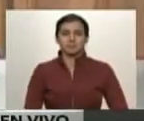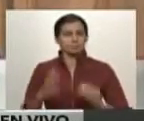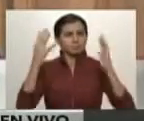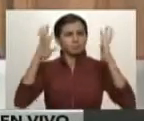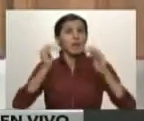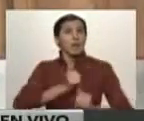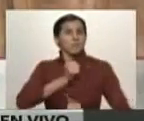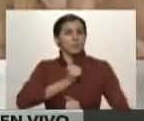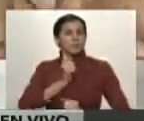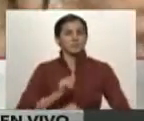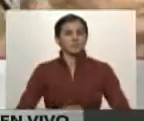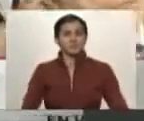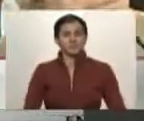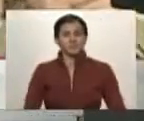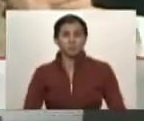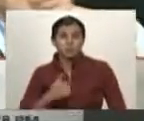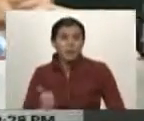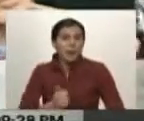aprovecho